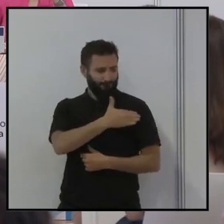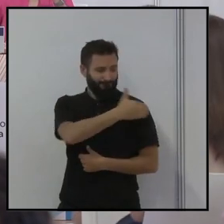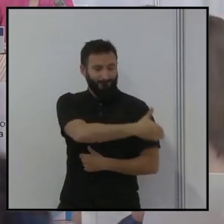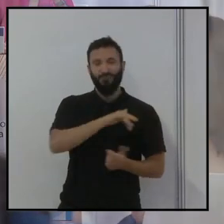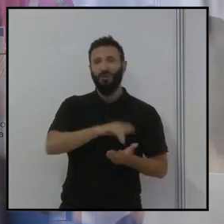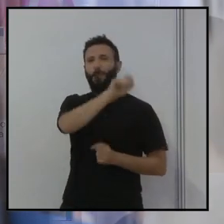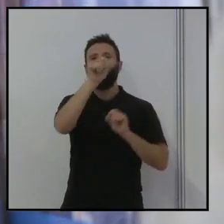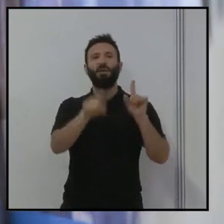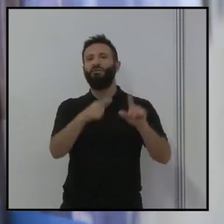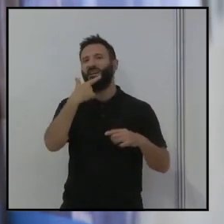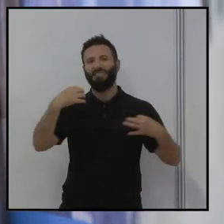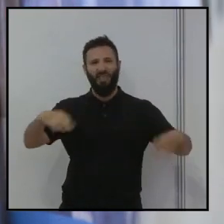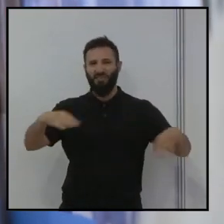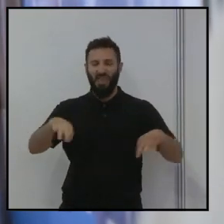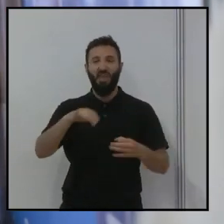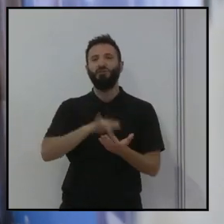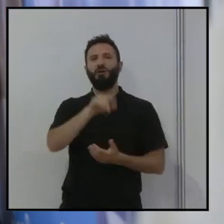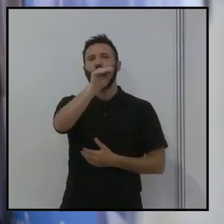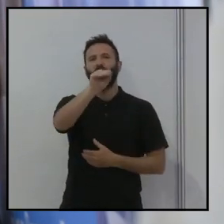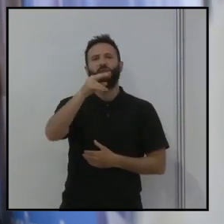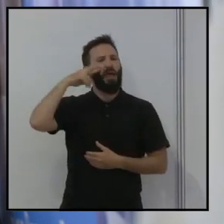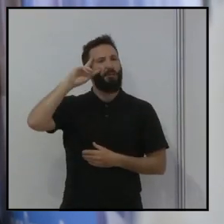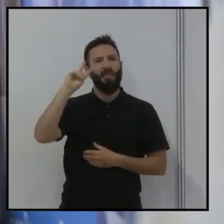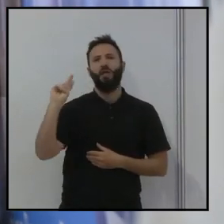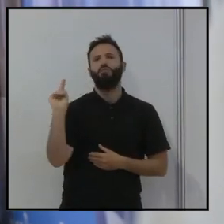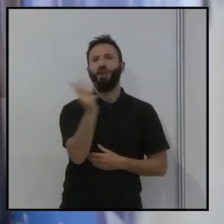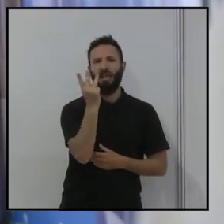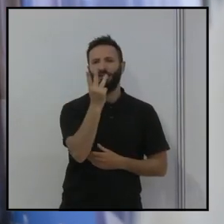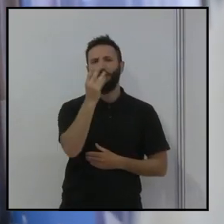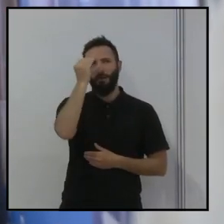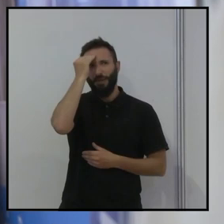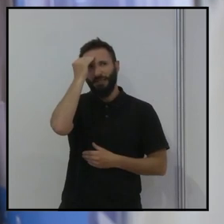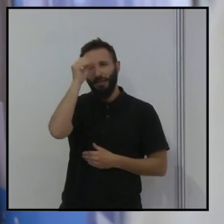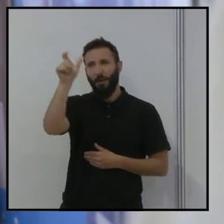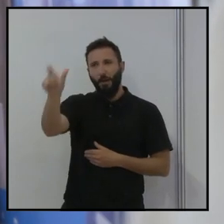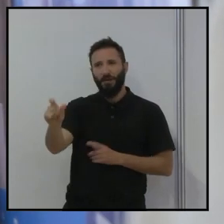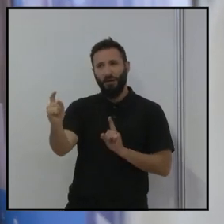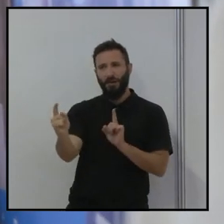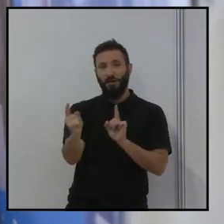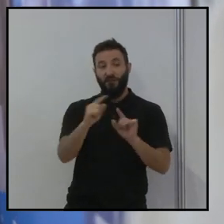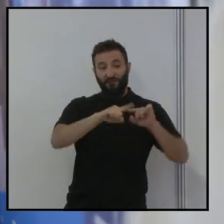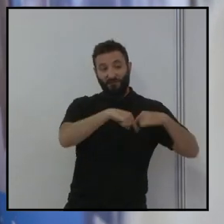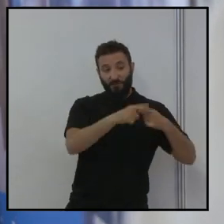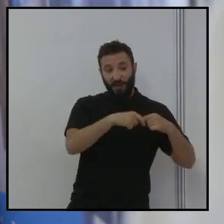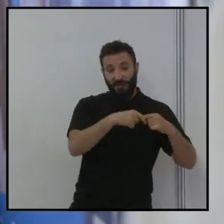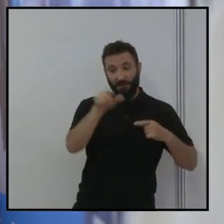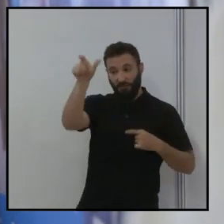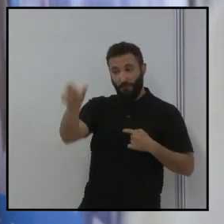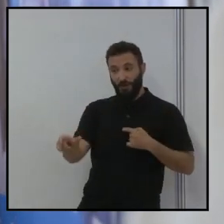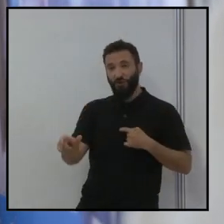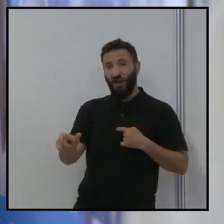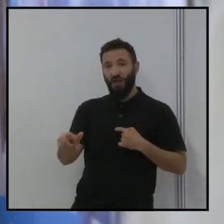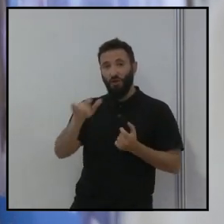sencilla. ¿Cuál creéis, con vuestra experiencia, que debe ser el acercamiento de los familiares a alguien